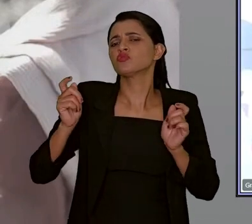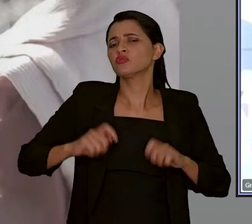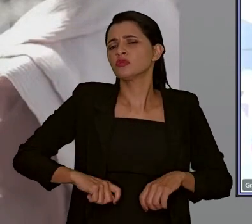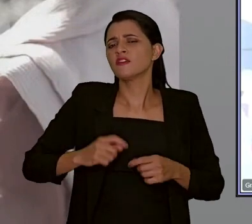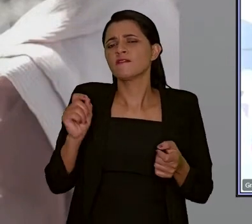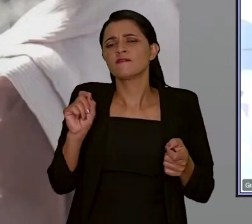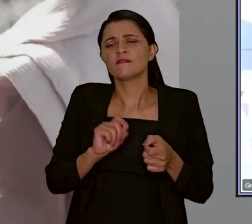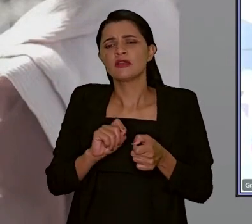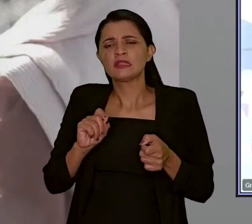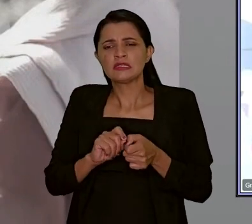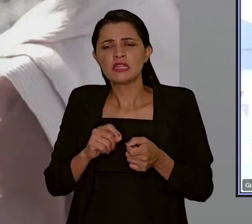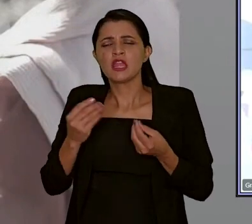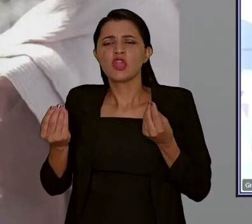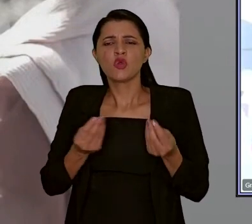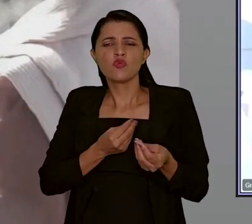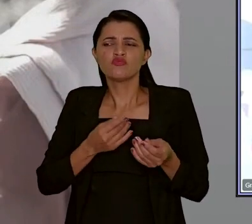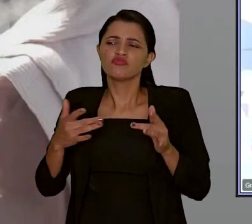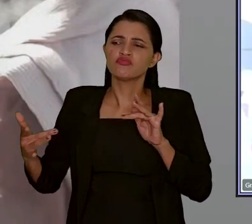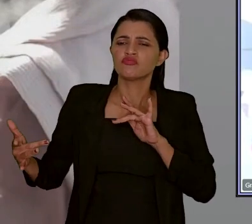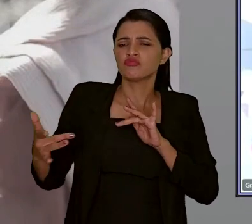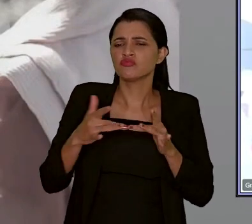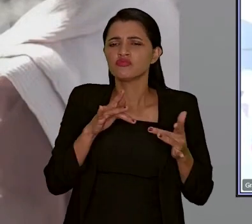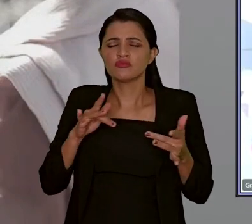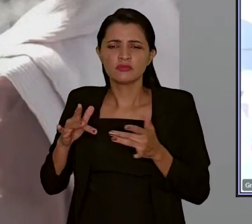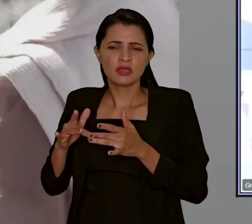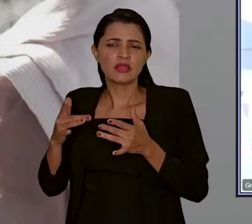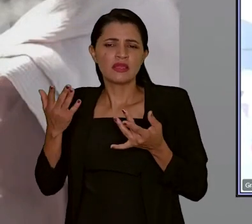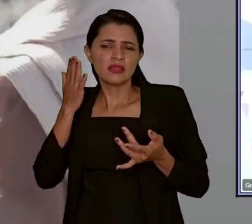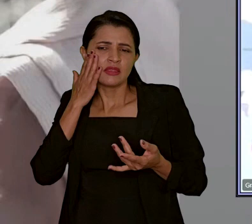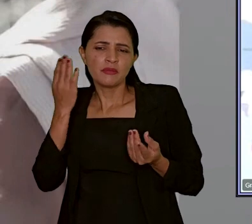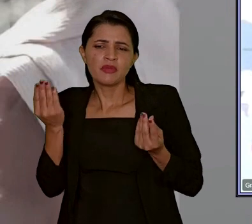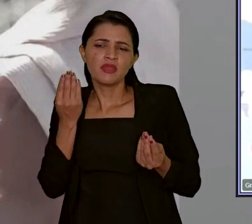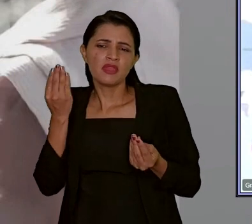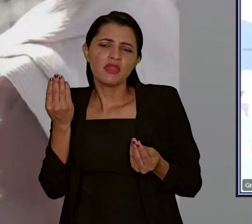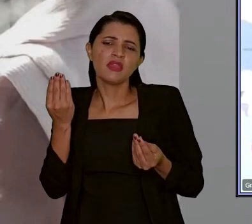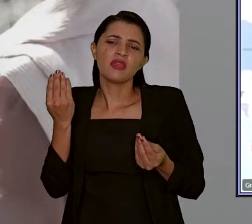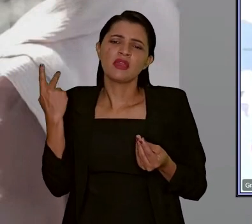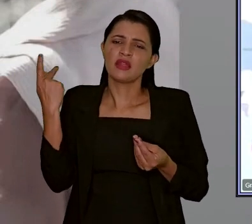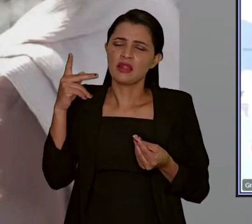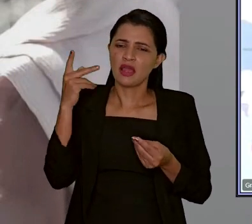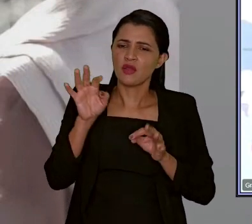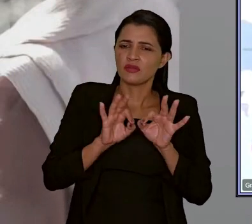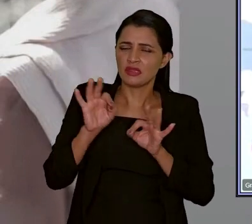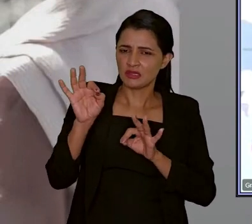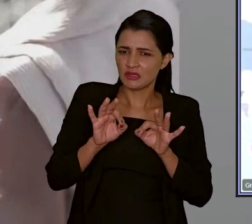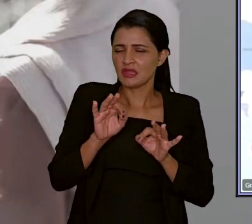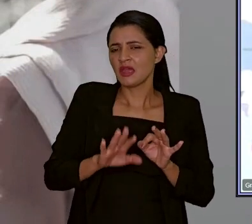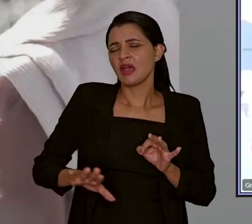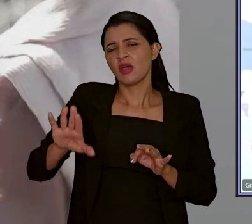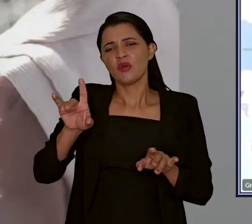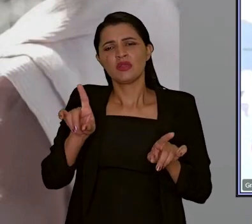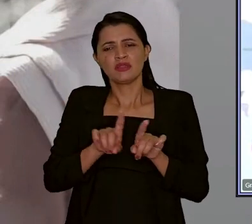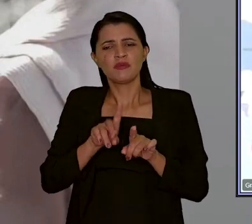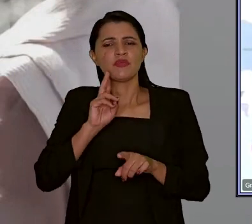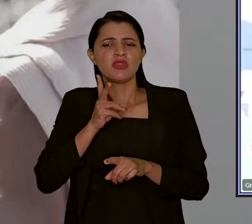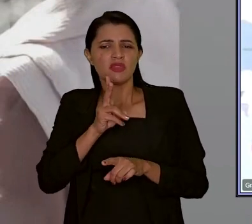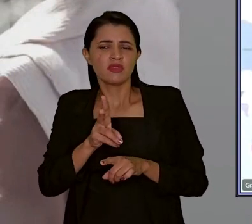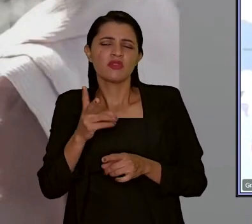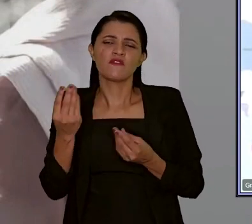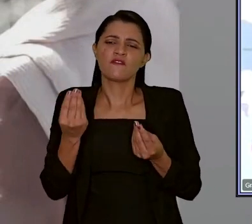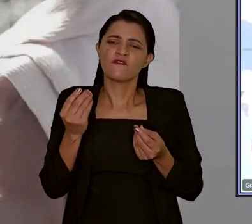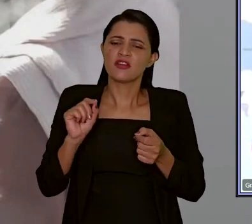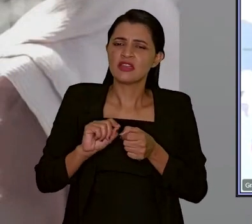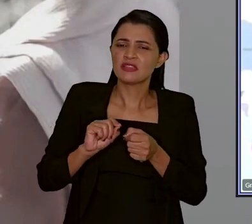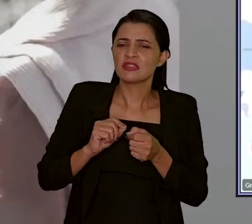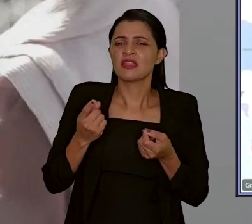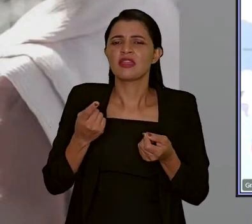TED con una jueza de la Red Nacional de Corrientes. Le digo, ¿por qué no hacemos en estas